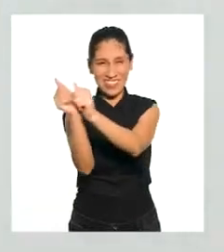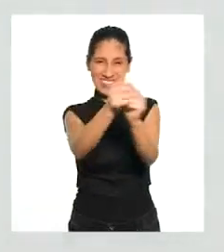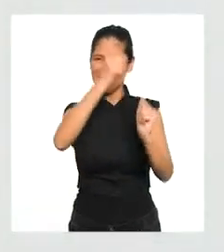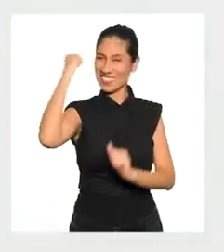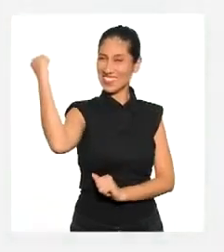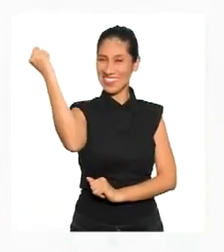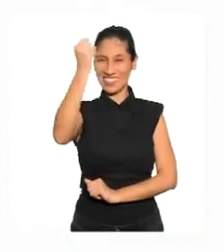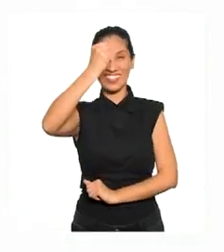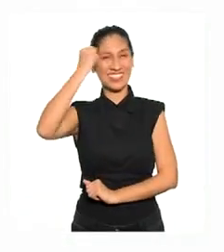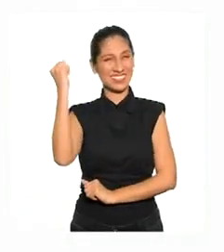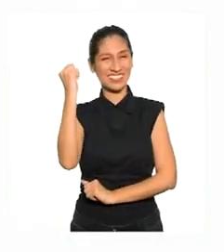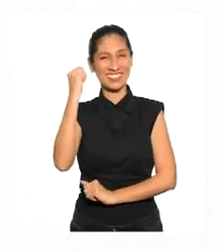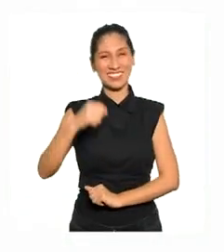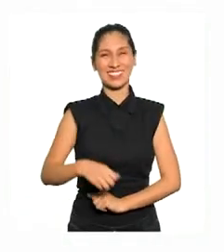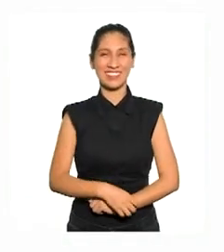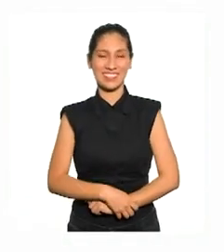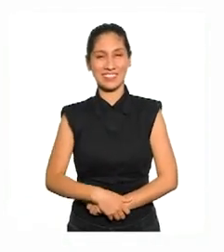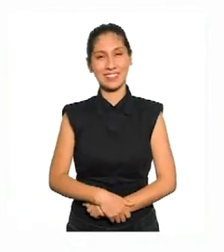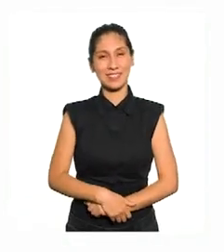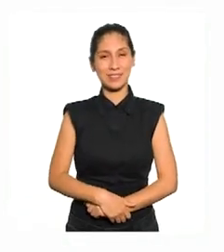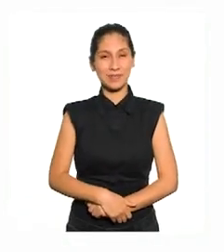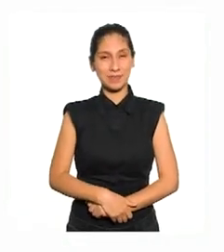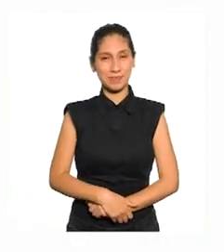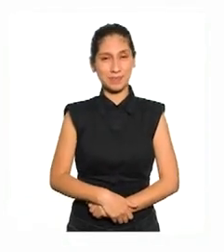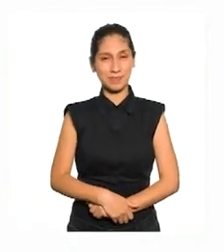Juntos lo lograremos.